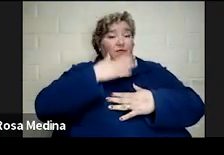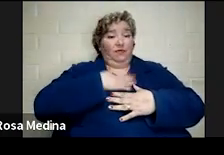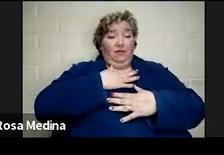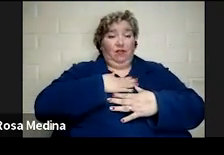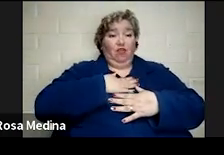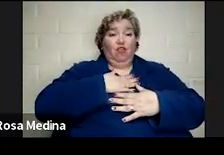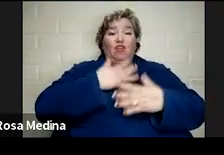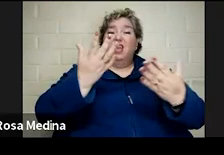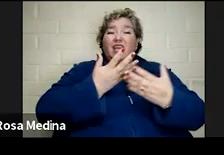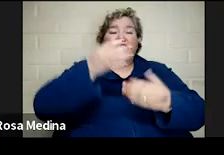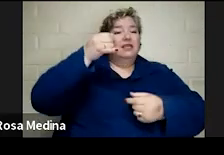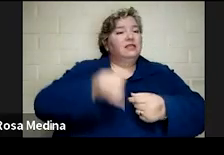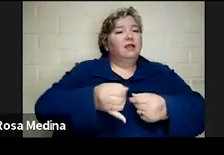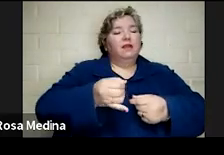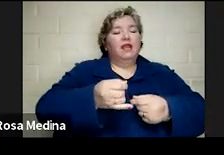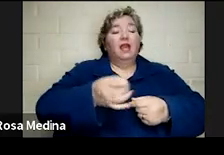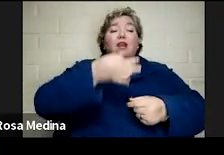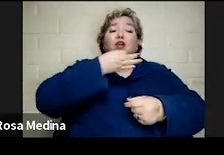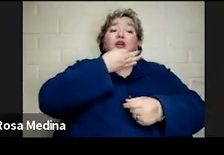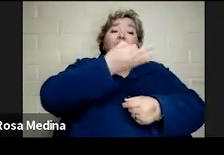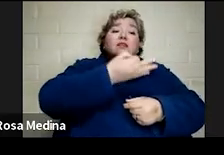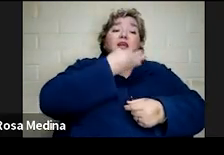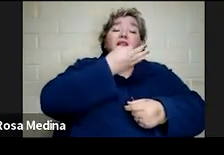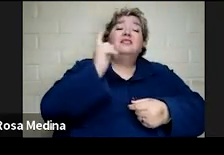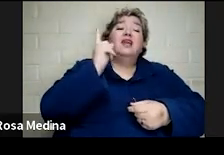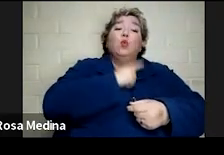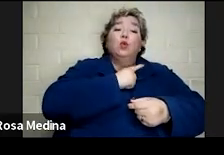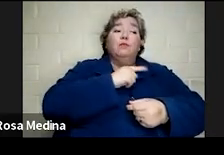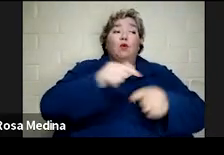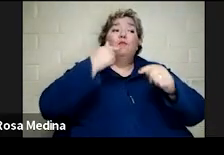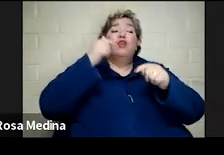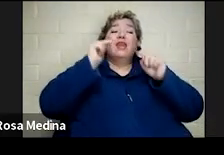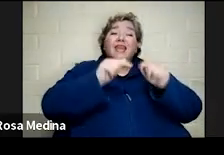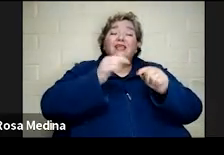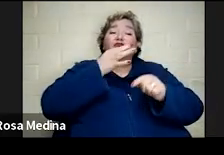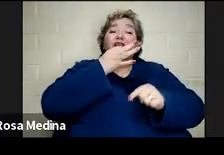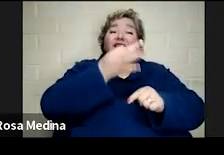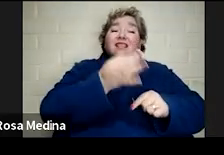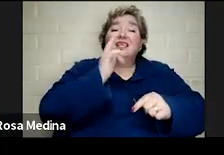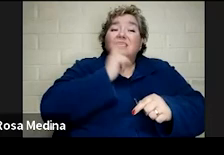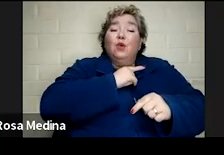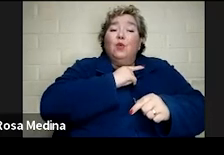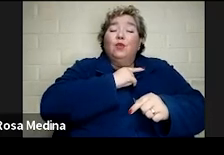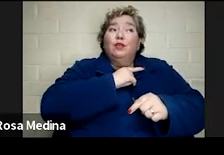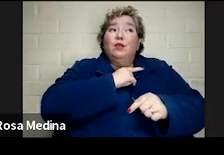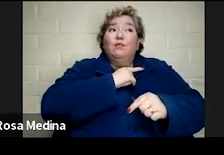es siempre las recomendaciones que se entregan al final, porque esas recomendaciones van a ser las que van a ayudar